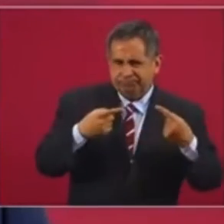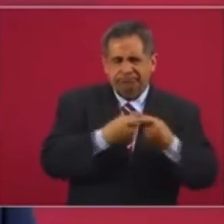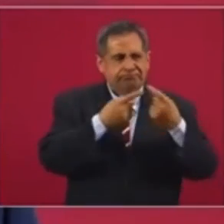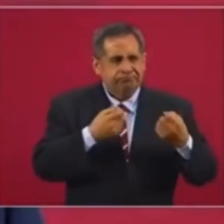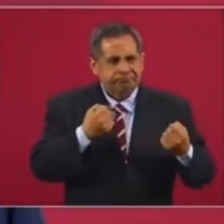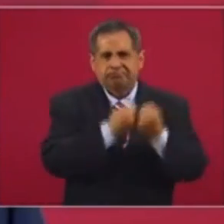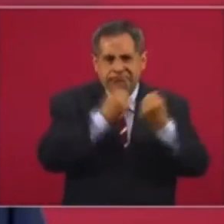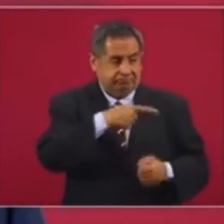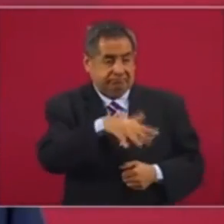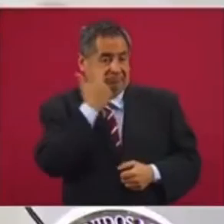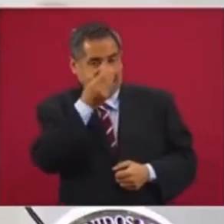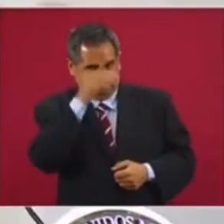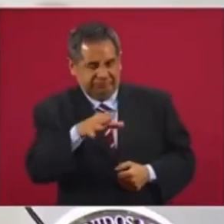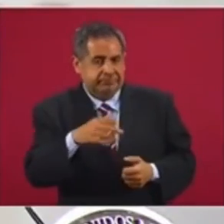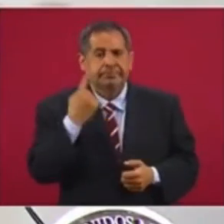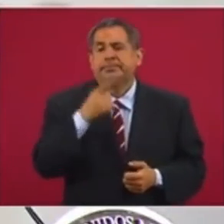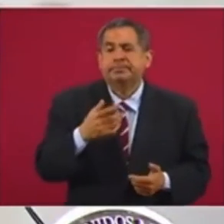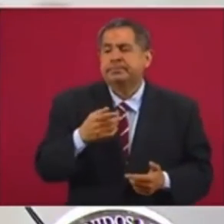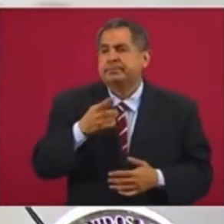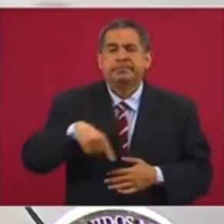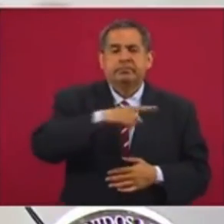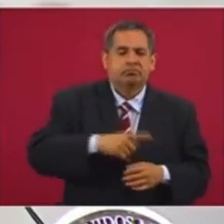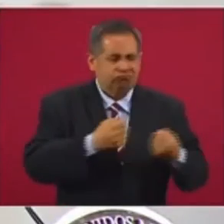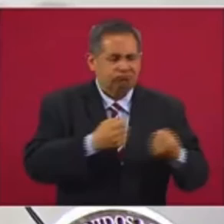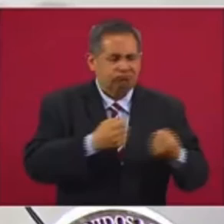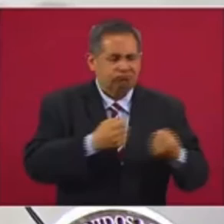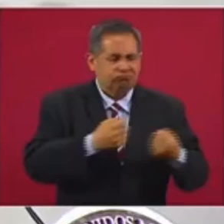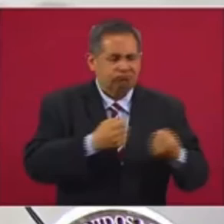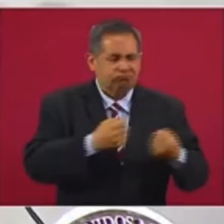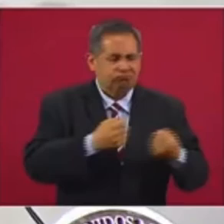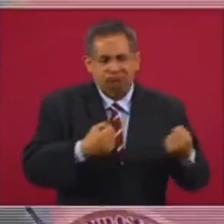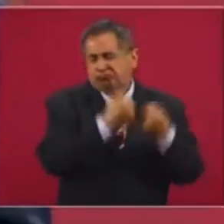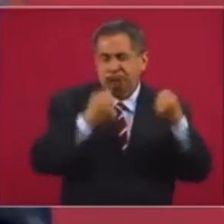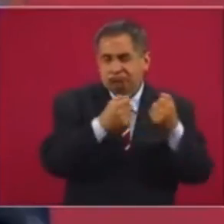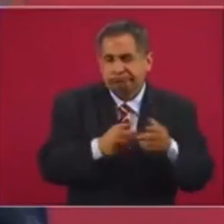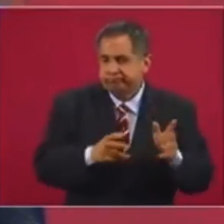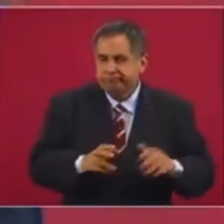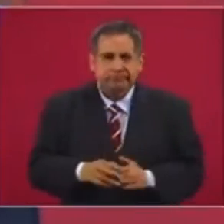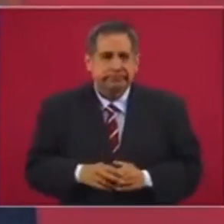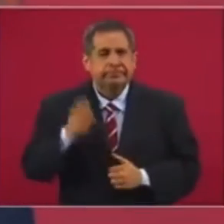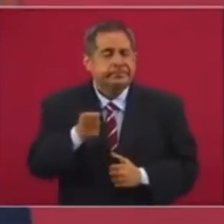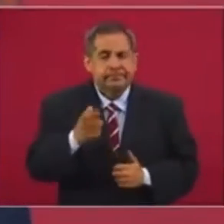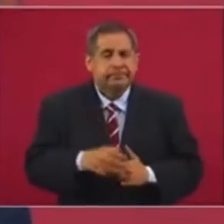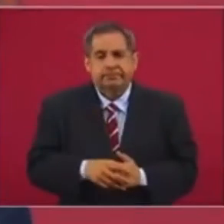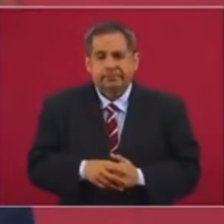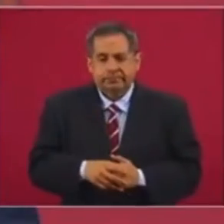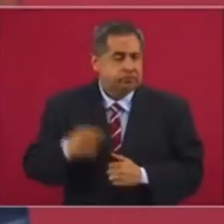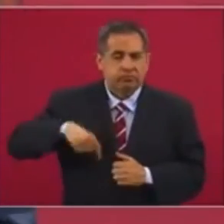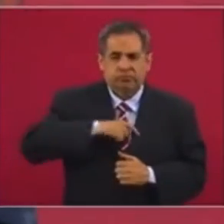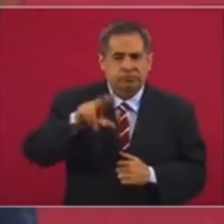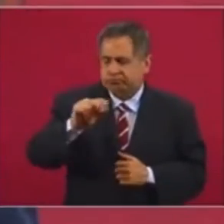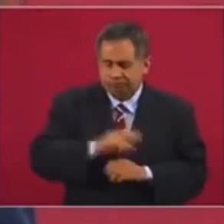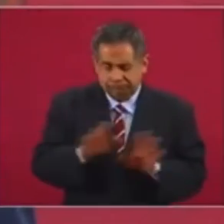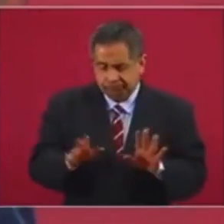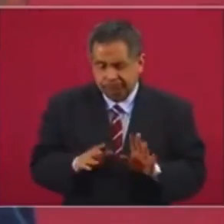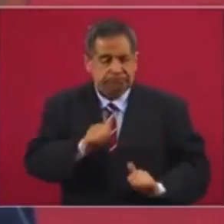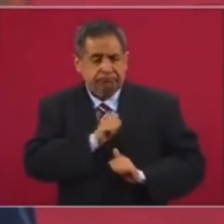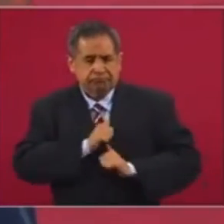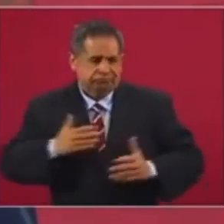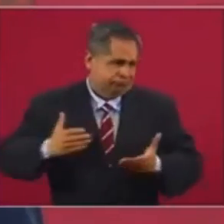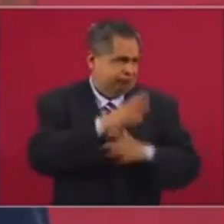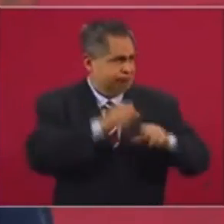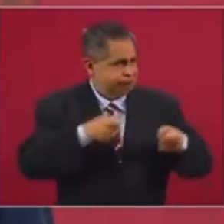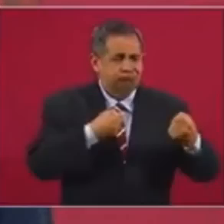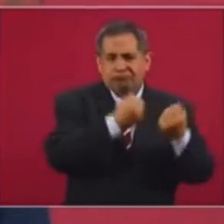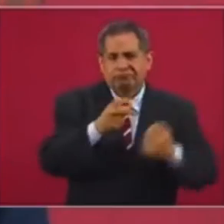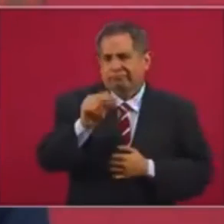está provocando para que se use la fuerza y haya violencia. Entonces, nosotros no vamos a utilizar la fuerza